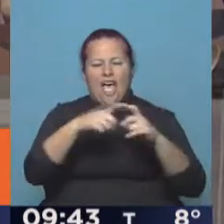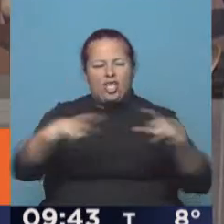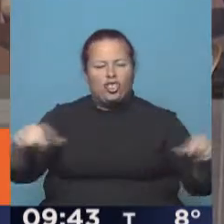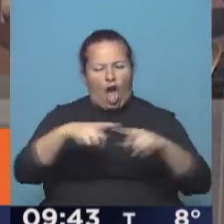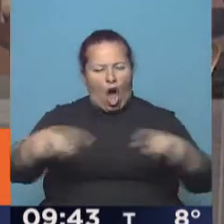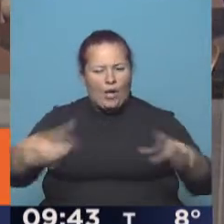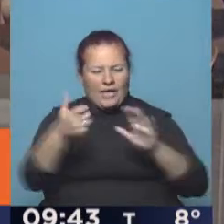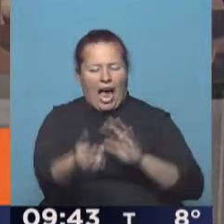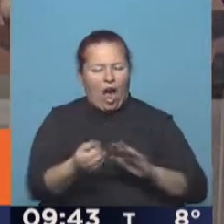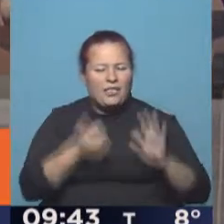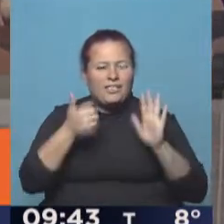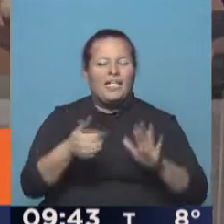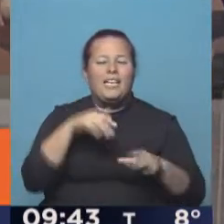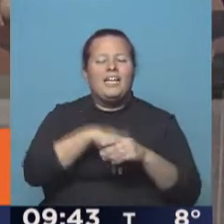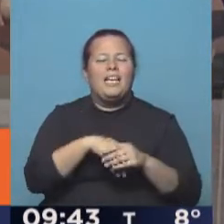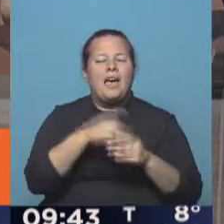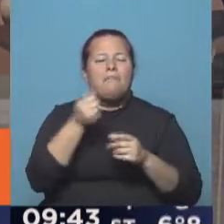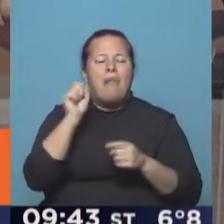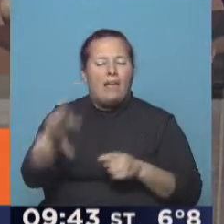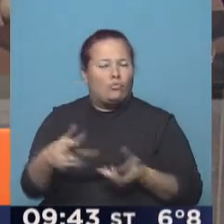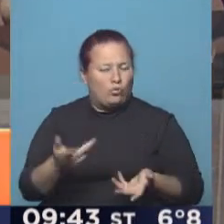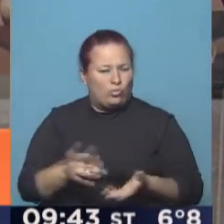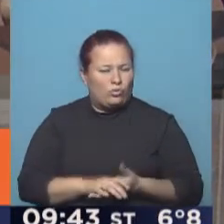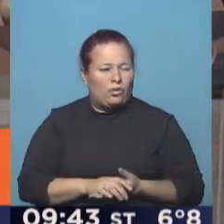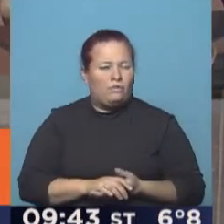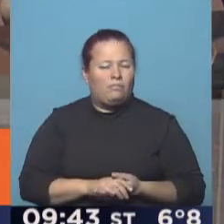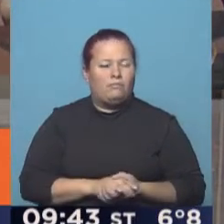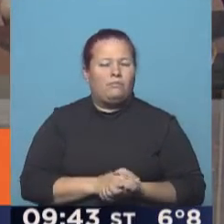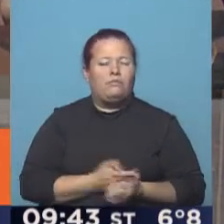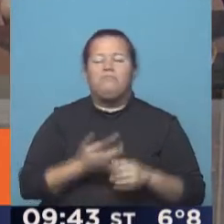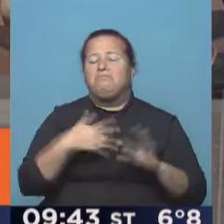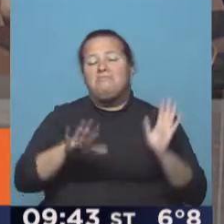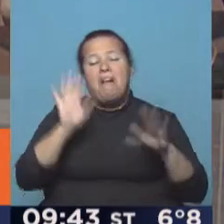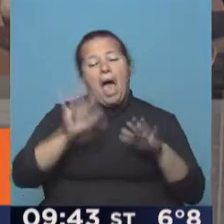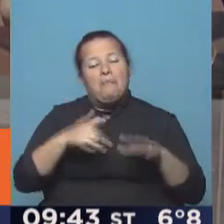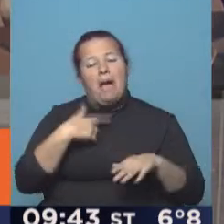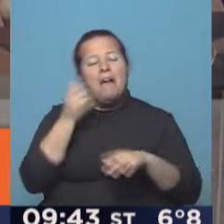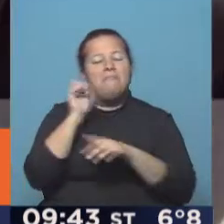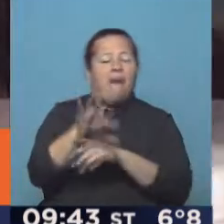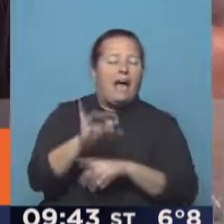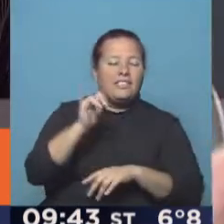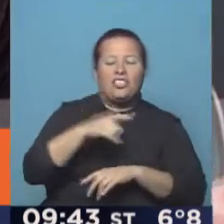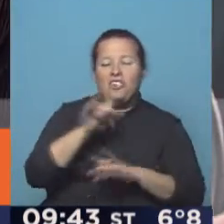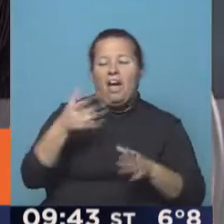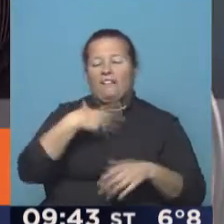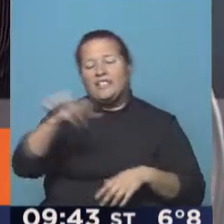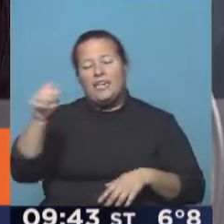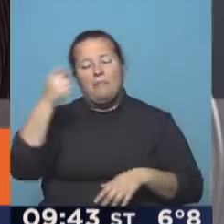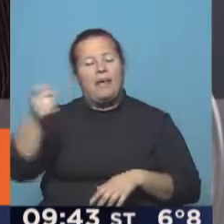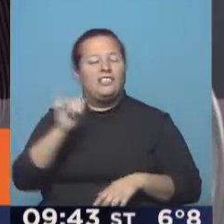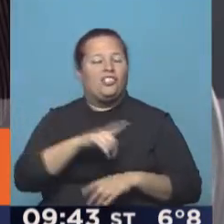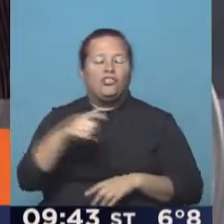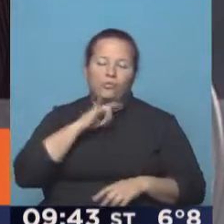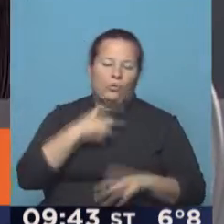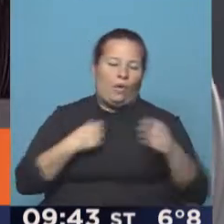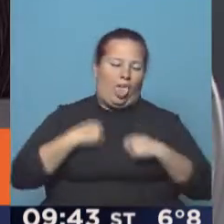sobres en el cajón, que eran la plata de él. Y por ahí a veces le mandaba, por ahí no, por ahí le llevaba plata. Así que tuve que